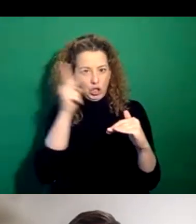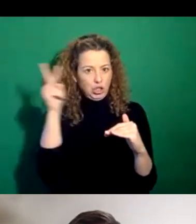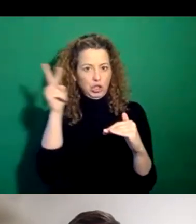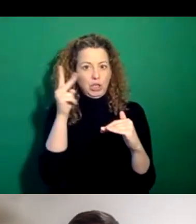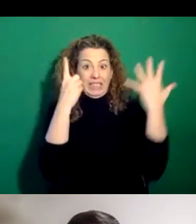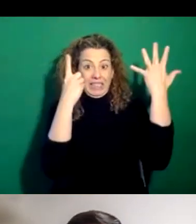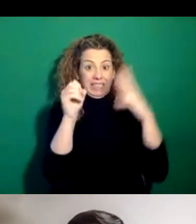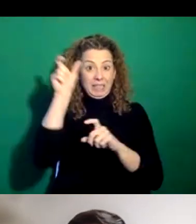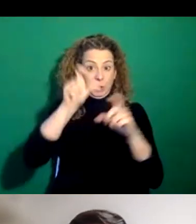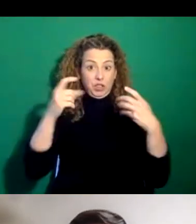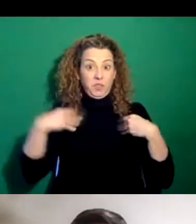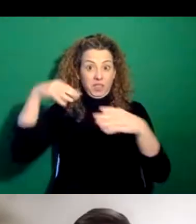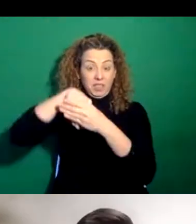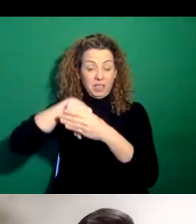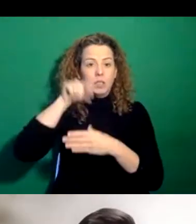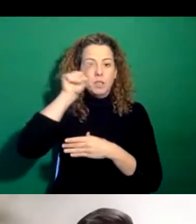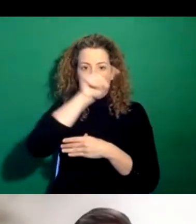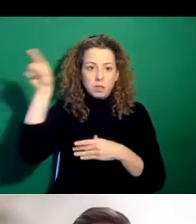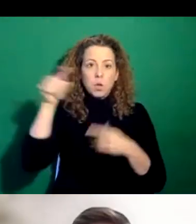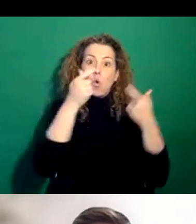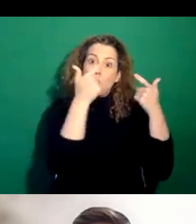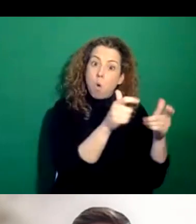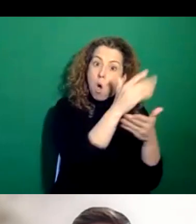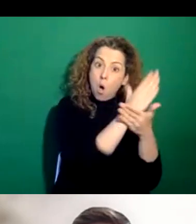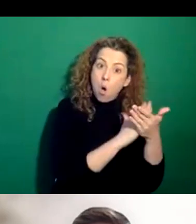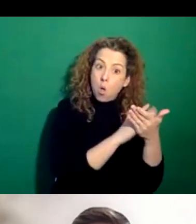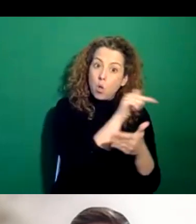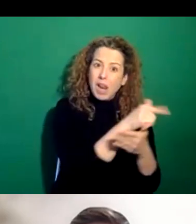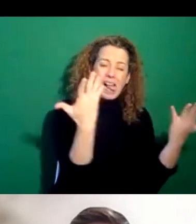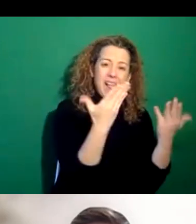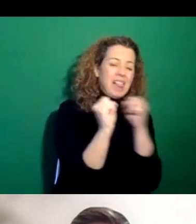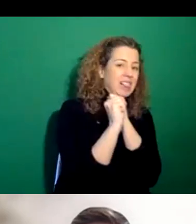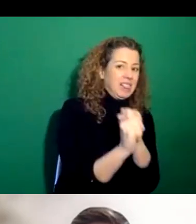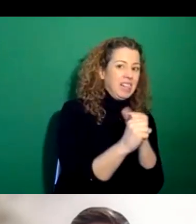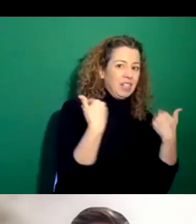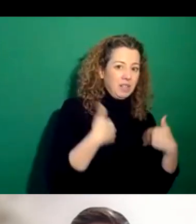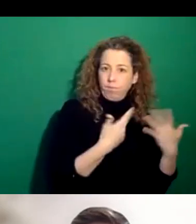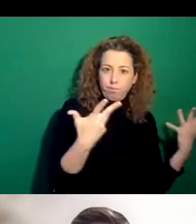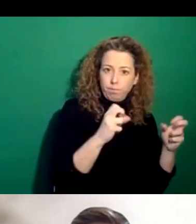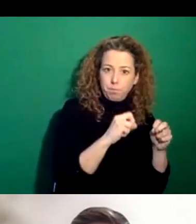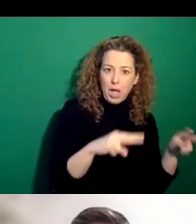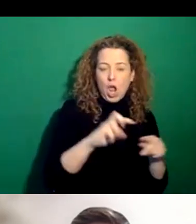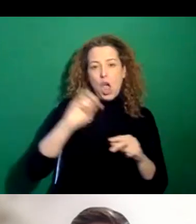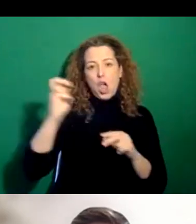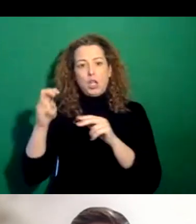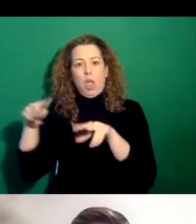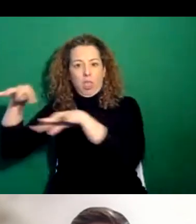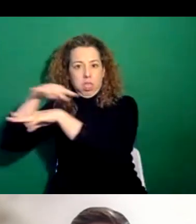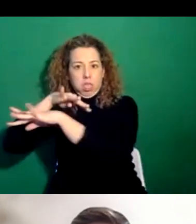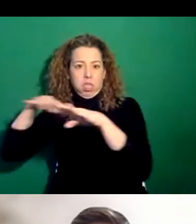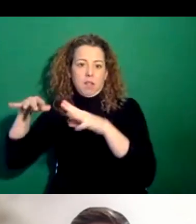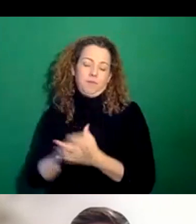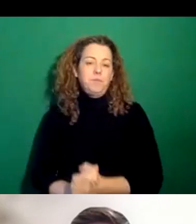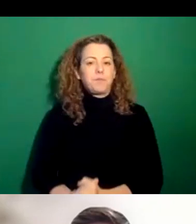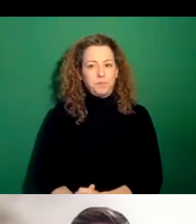60 residentes, en un módulo tengo con mayor dependencia física y en otro las deambulaciones erráticas.